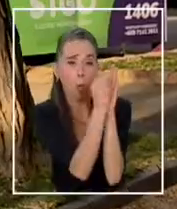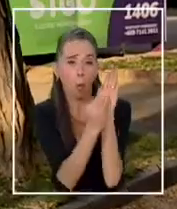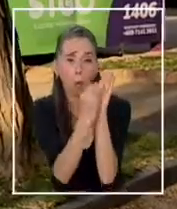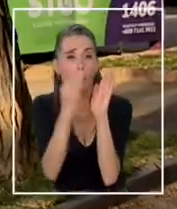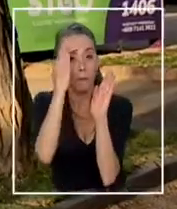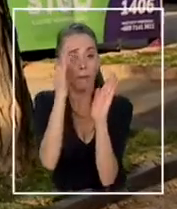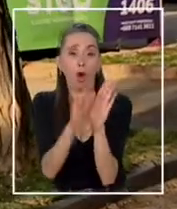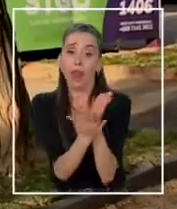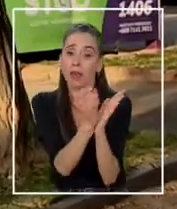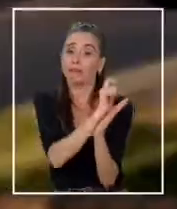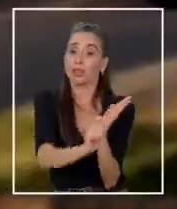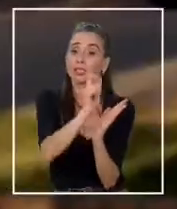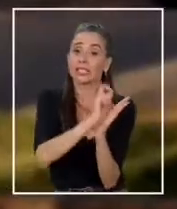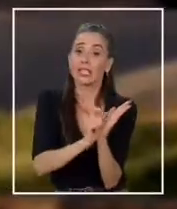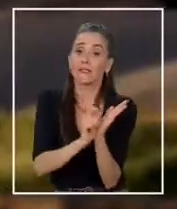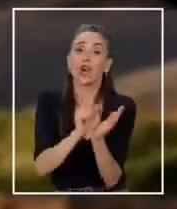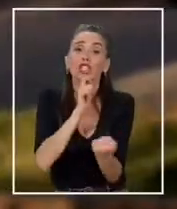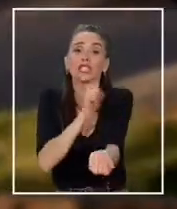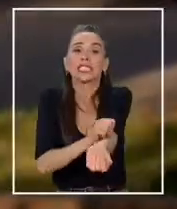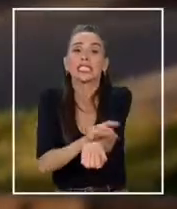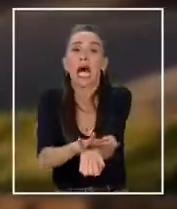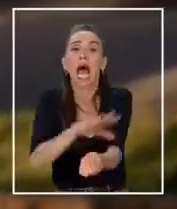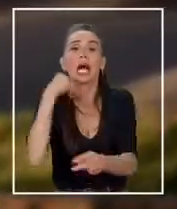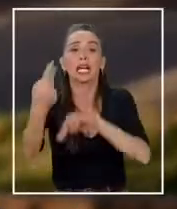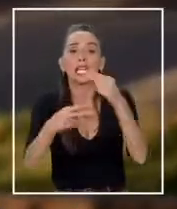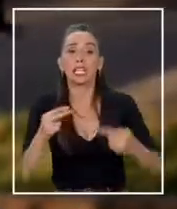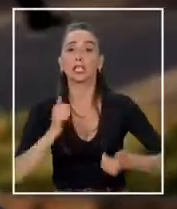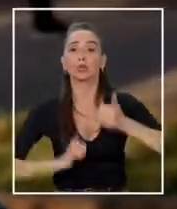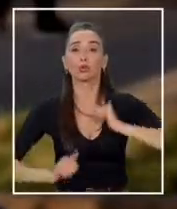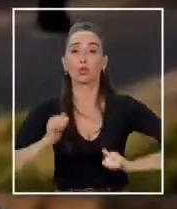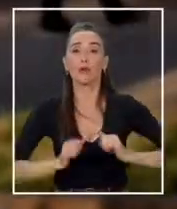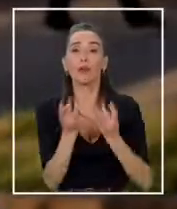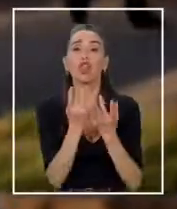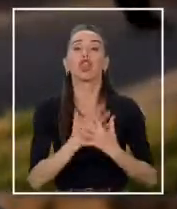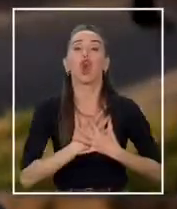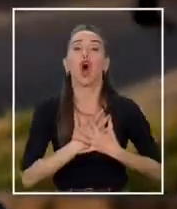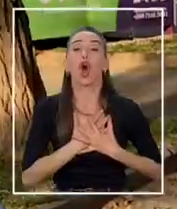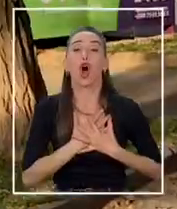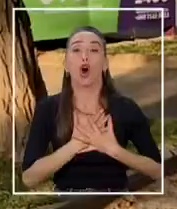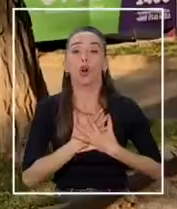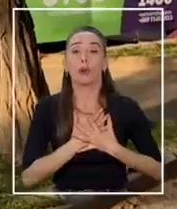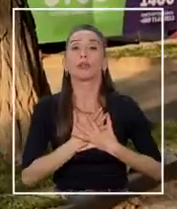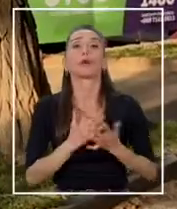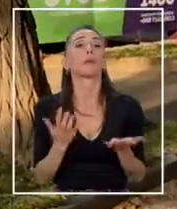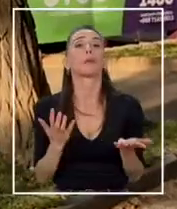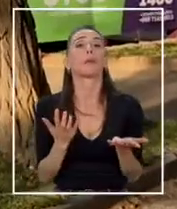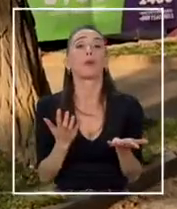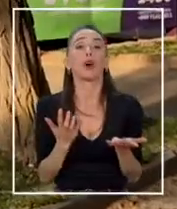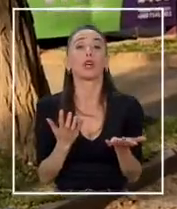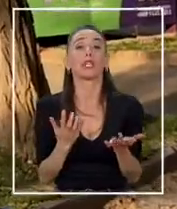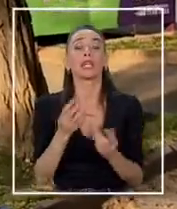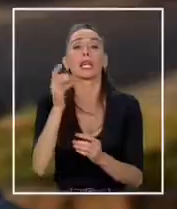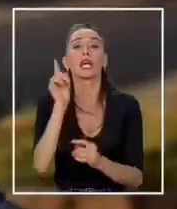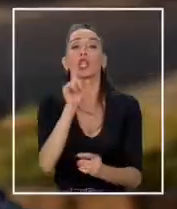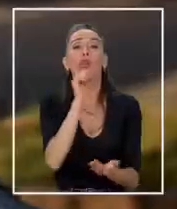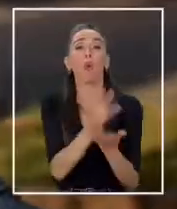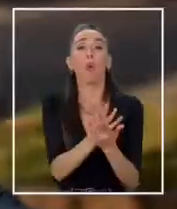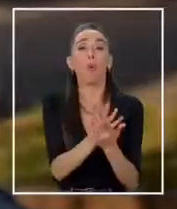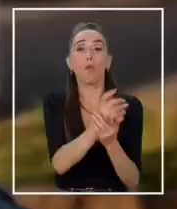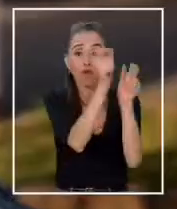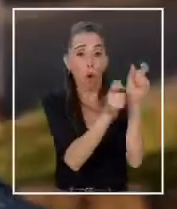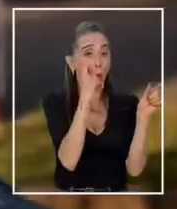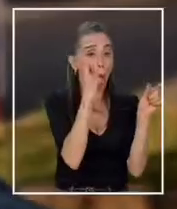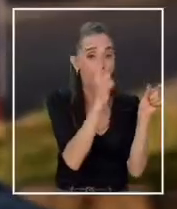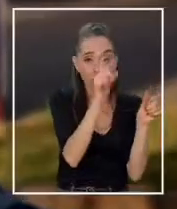fue escrito con sangre, con sufrimiento, con dolor, por la inhumanidad del ser